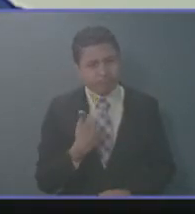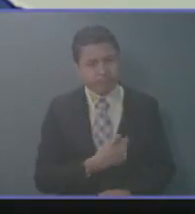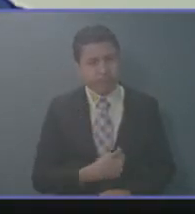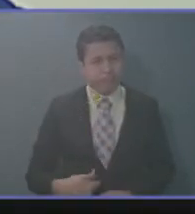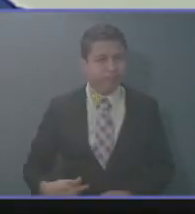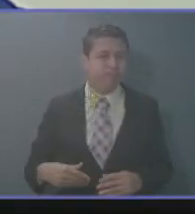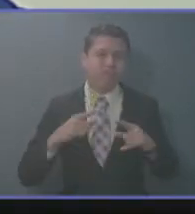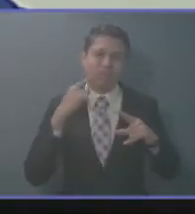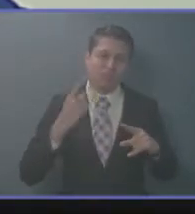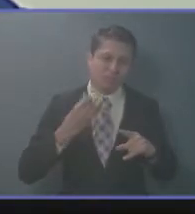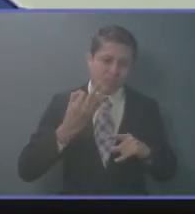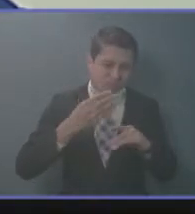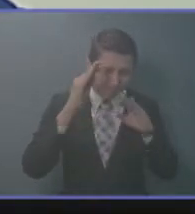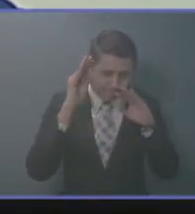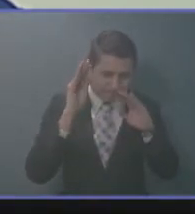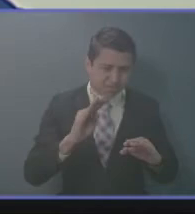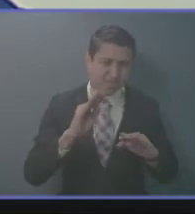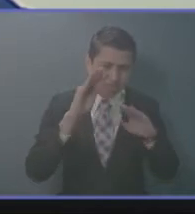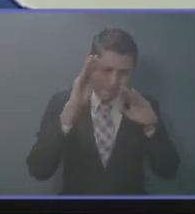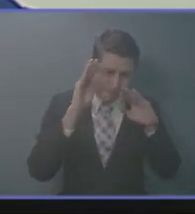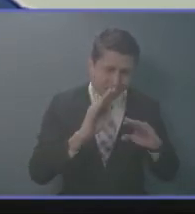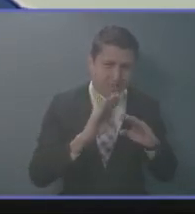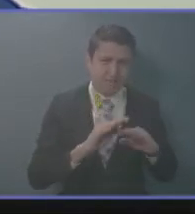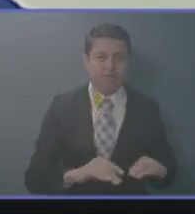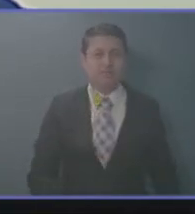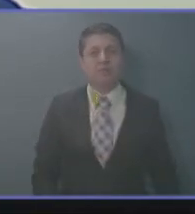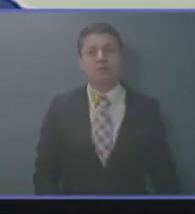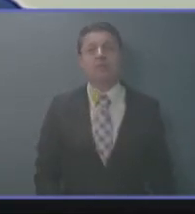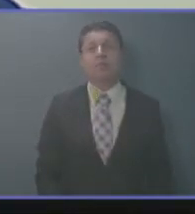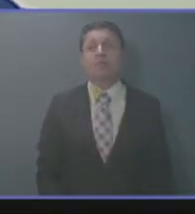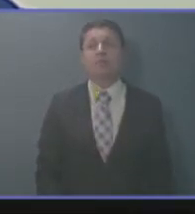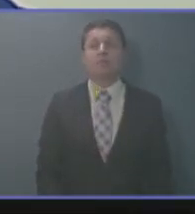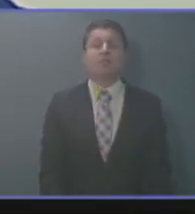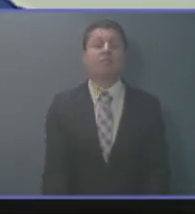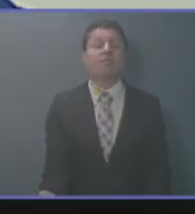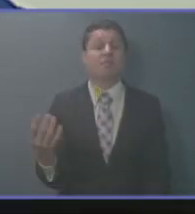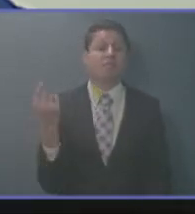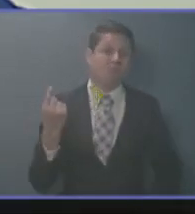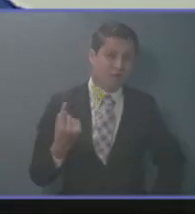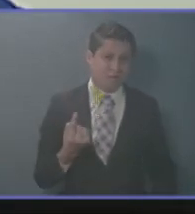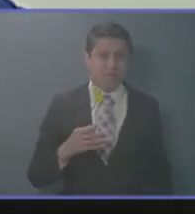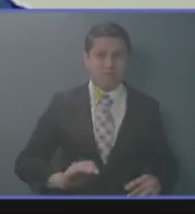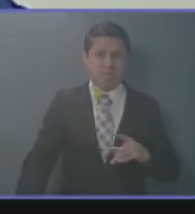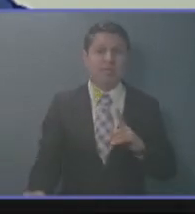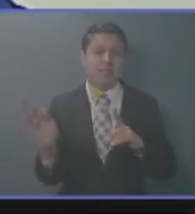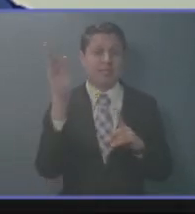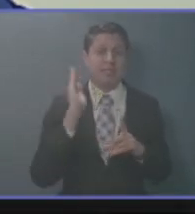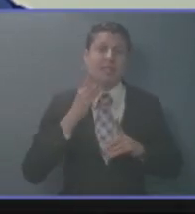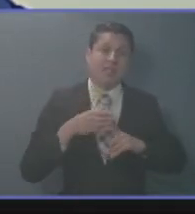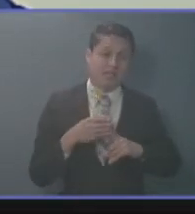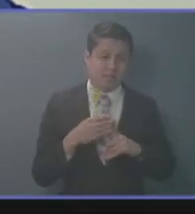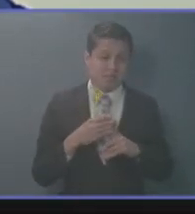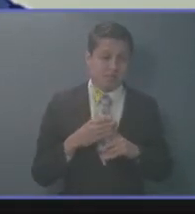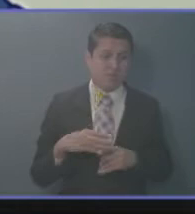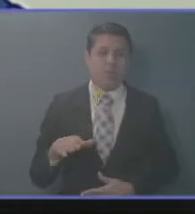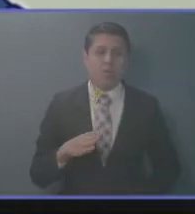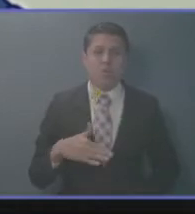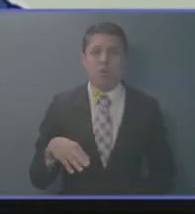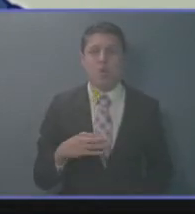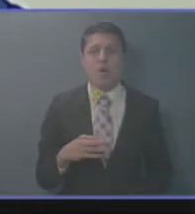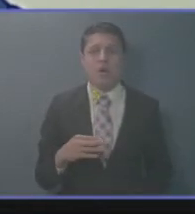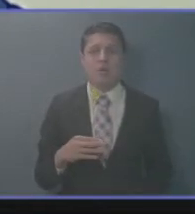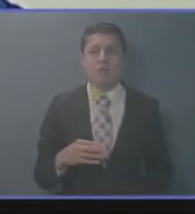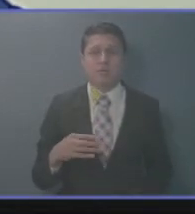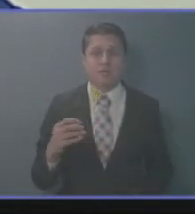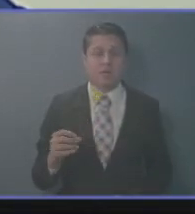de la pandemia por COVID-19, por lo que los usuarios directos de parques o centros